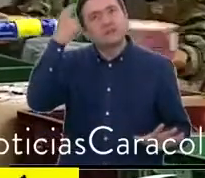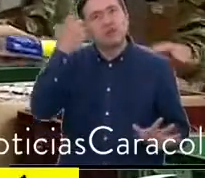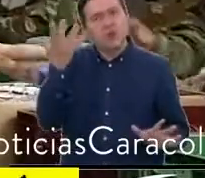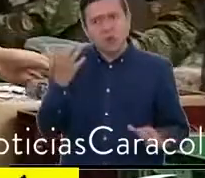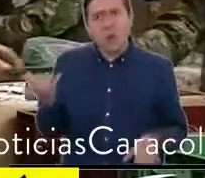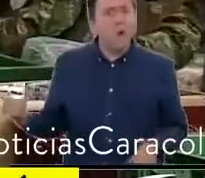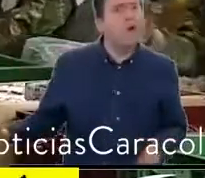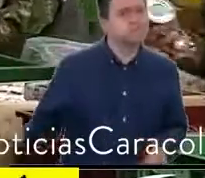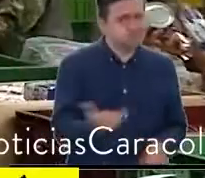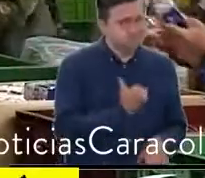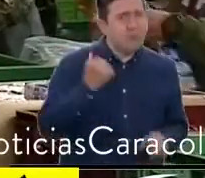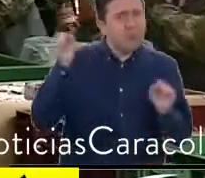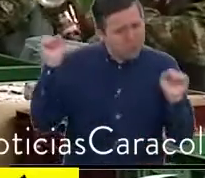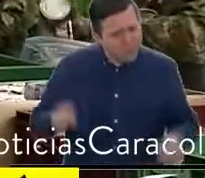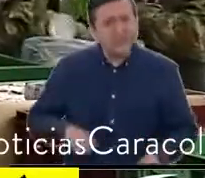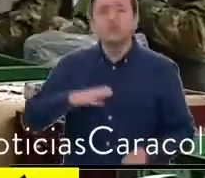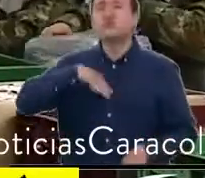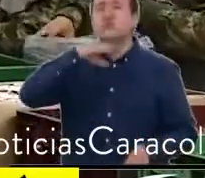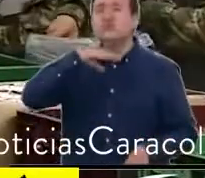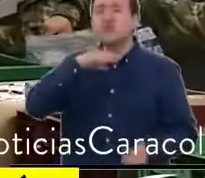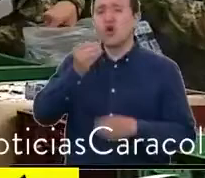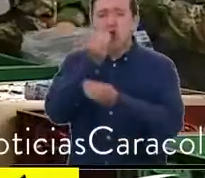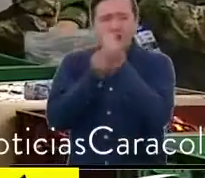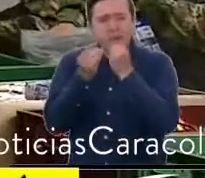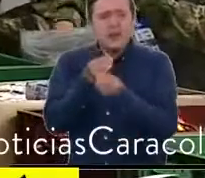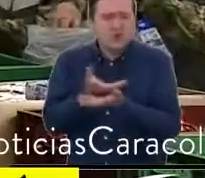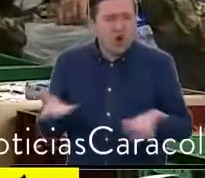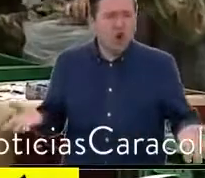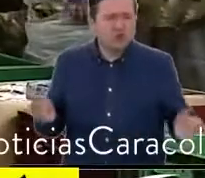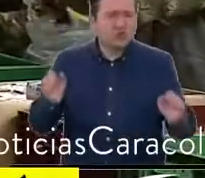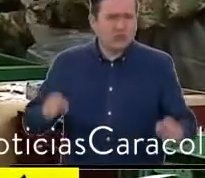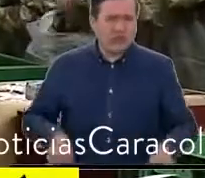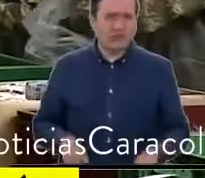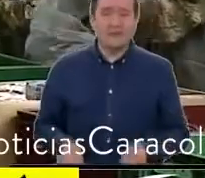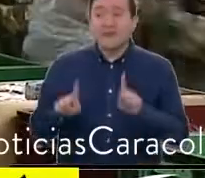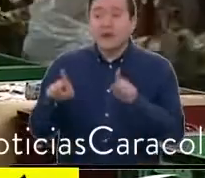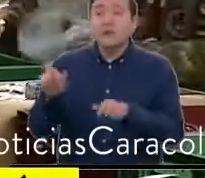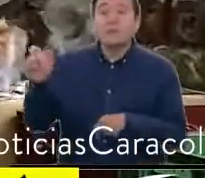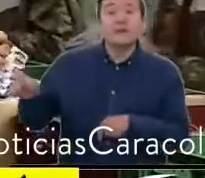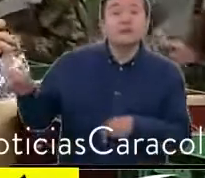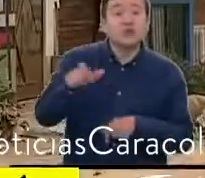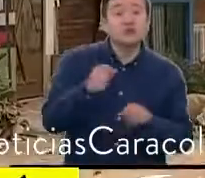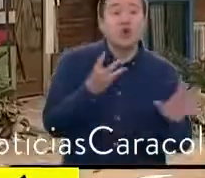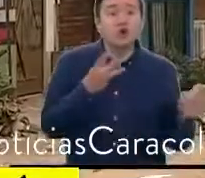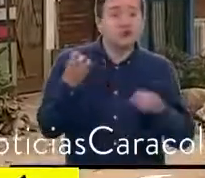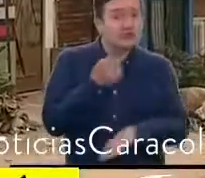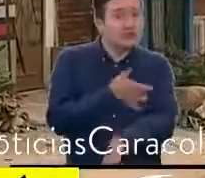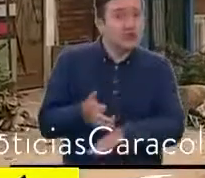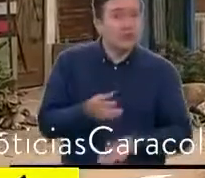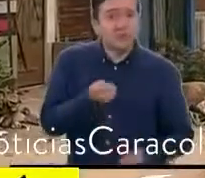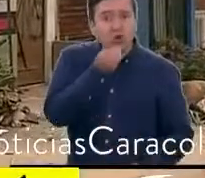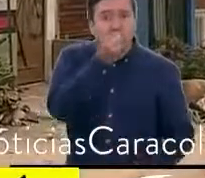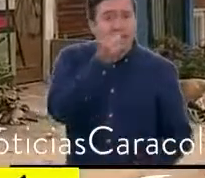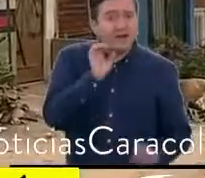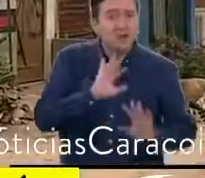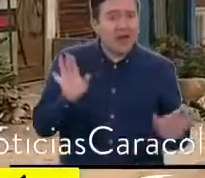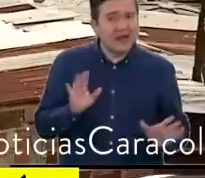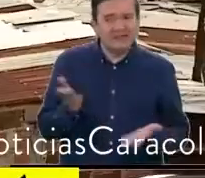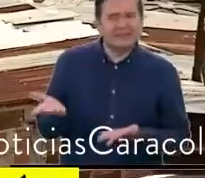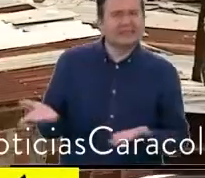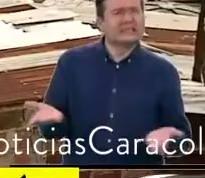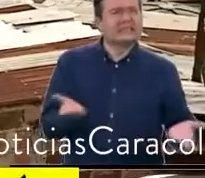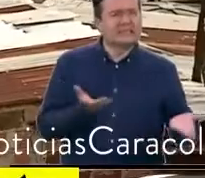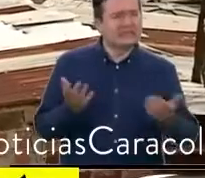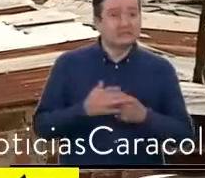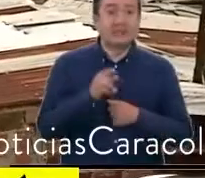suficientes alimentos para todos, pero cerca de 800 millones de personas en el mundo no tienen que comer. Y es que la situación de muchas